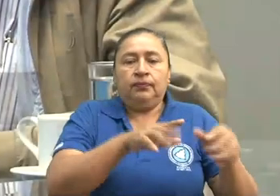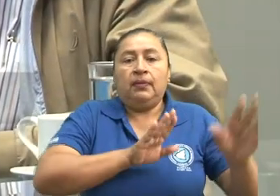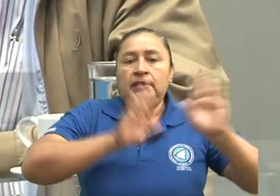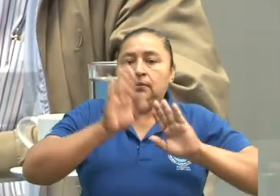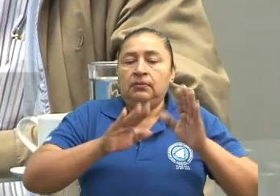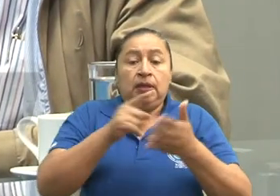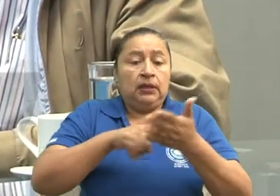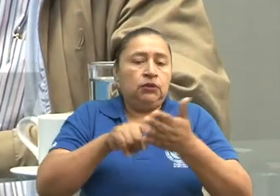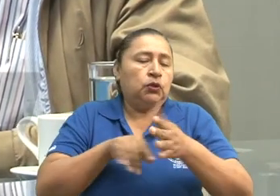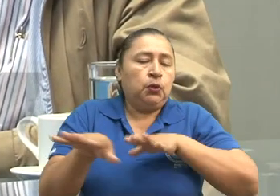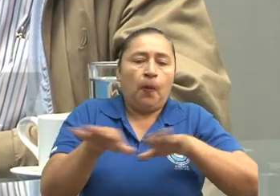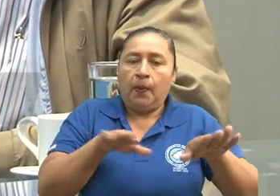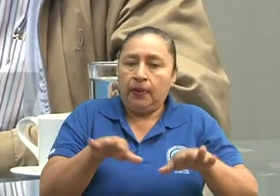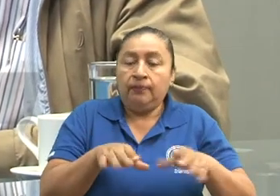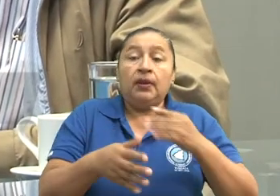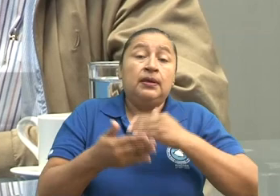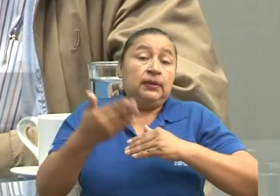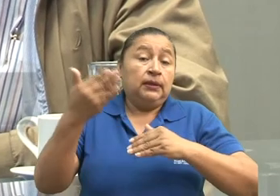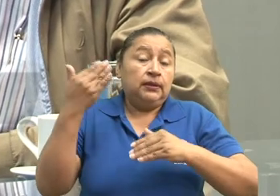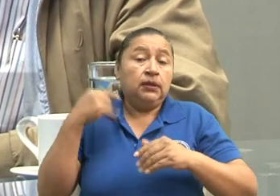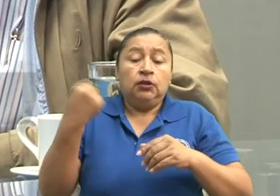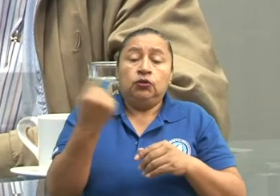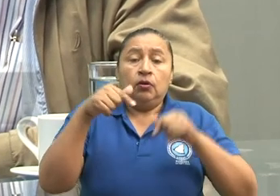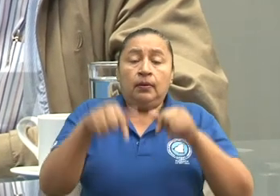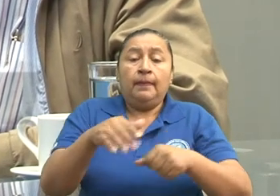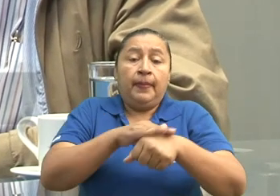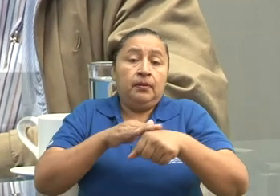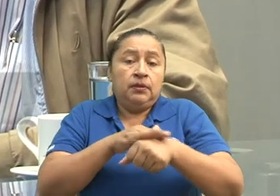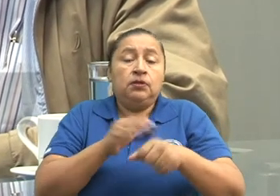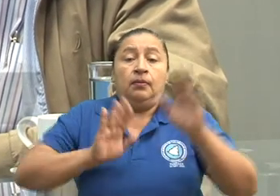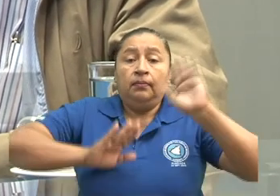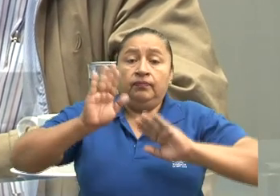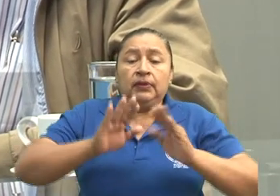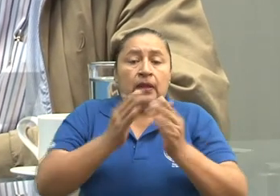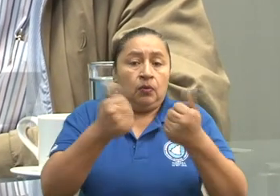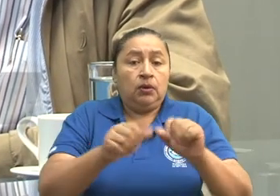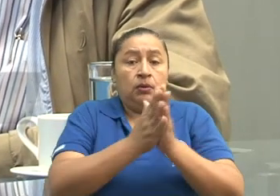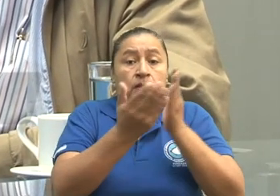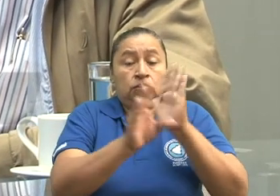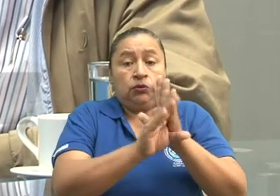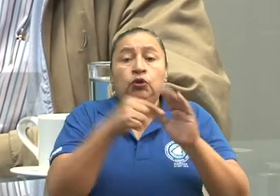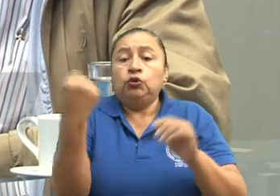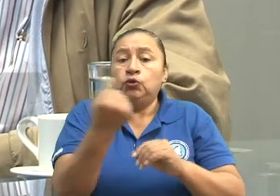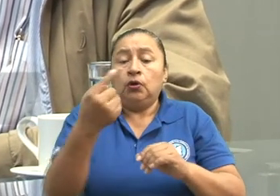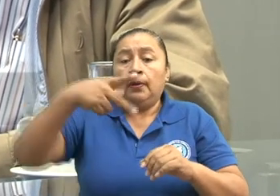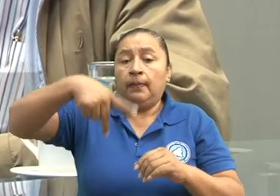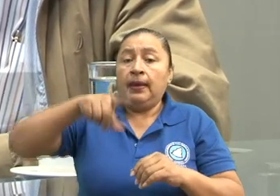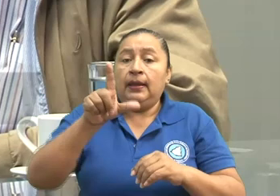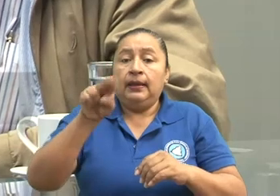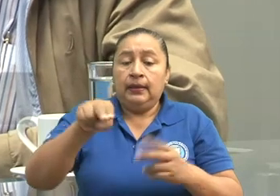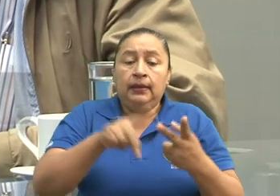las elecciones. Ya en aquel momento de la historia solo estaban autorizados, hasta por constitución, que solo el Partido Liberal y el